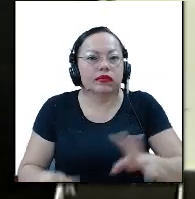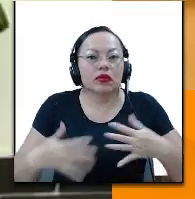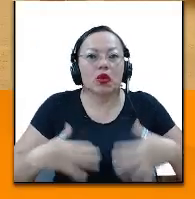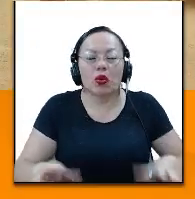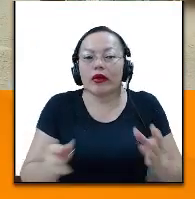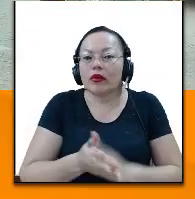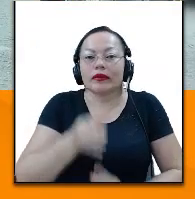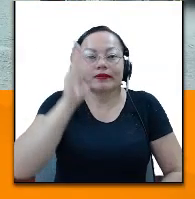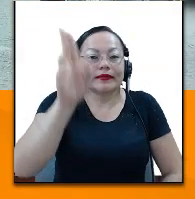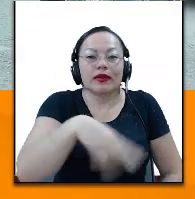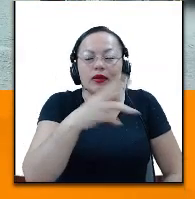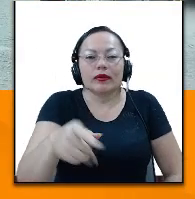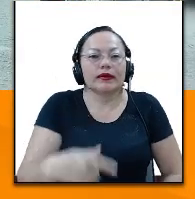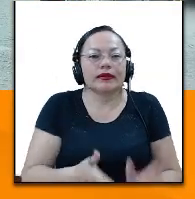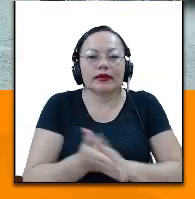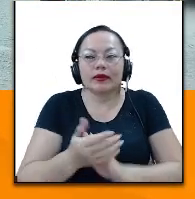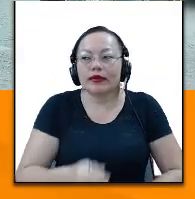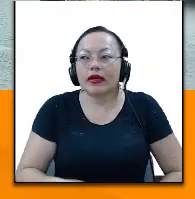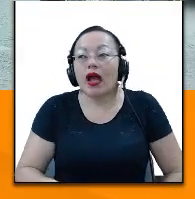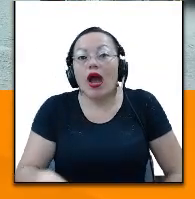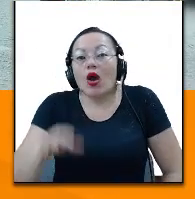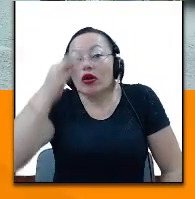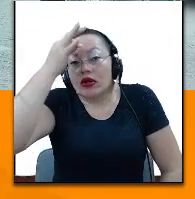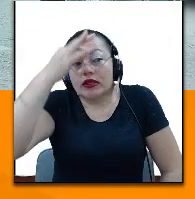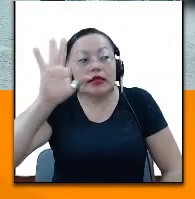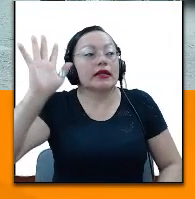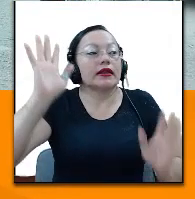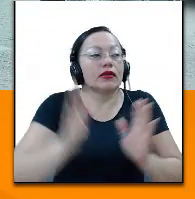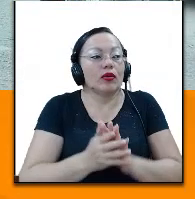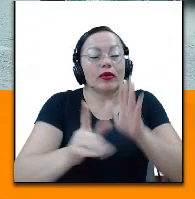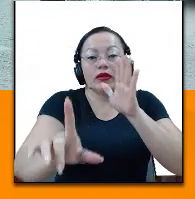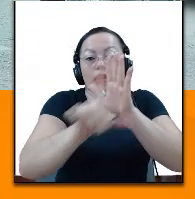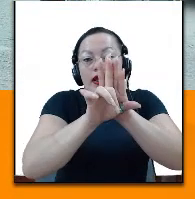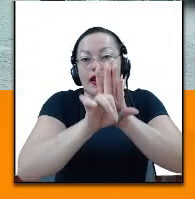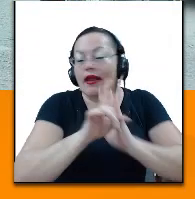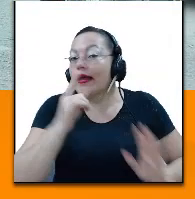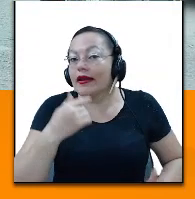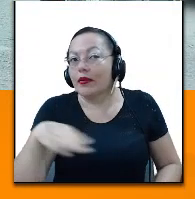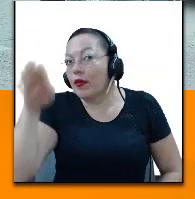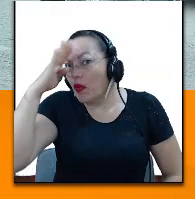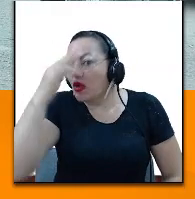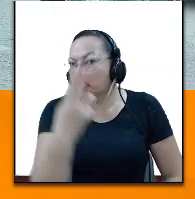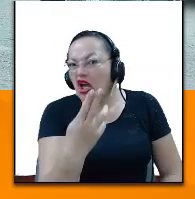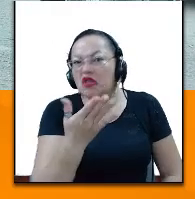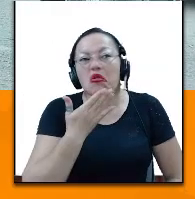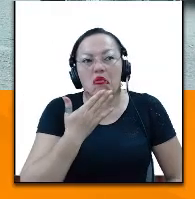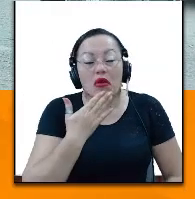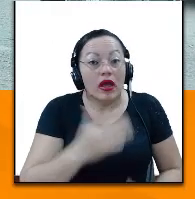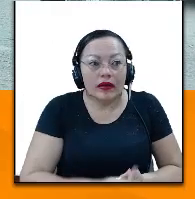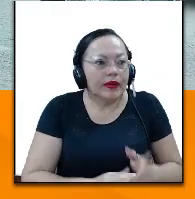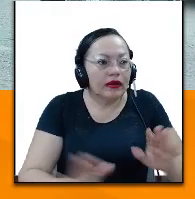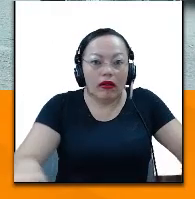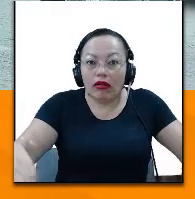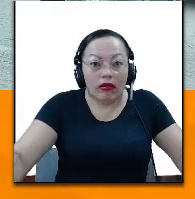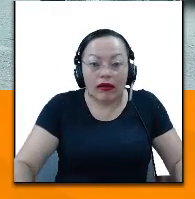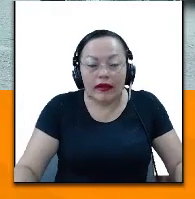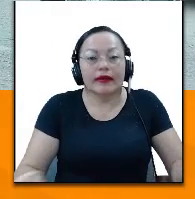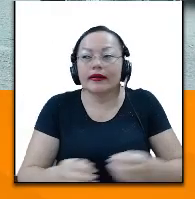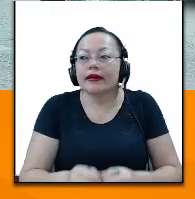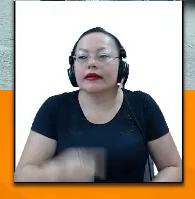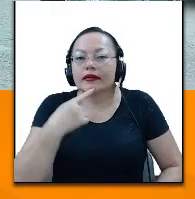motivo, no tiene excepción, bueno, a menos de que usted haga parte de la ley, ¿no? Pero de resto no hay ninguna excepción. El que